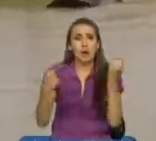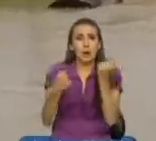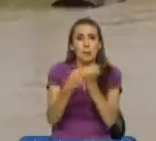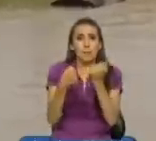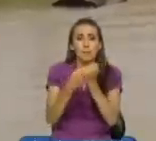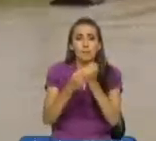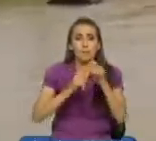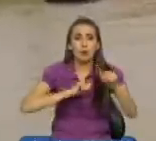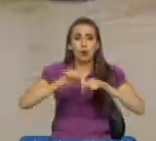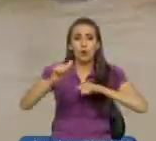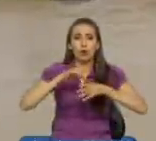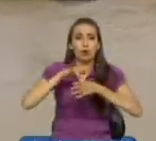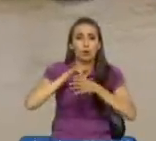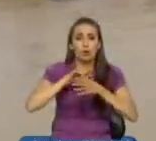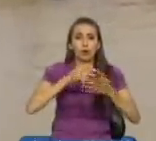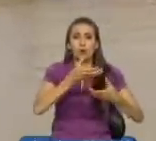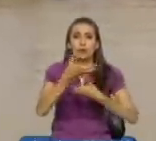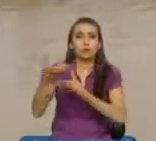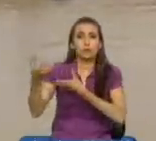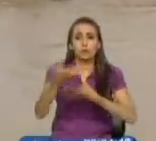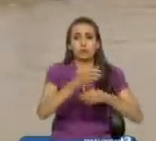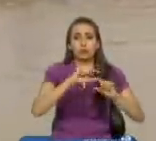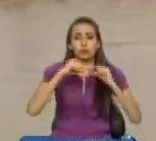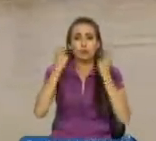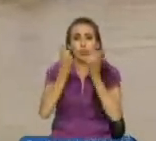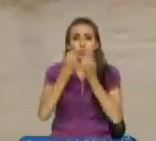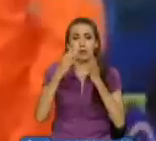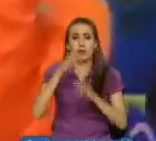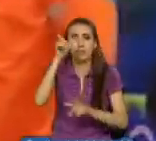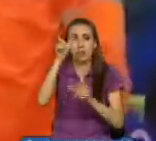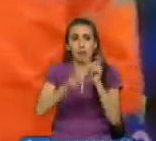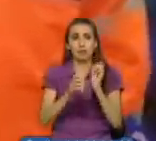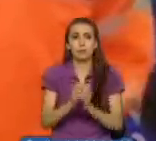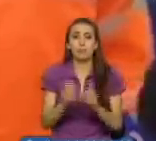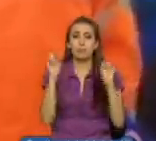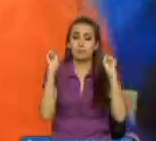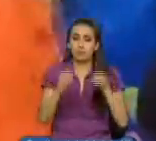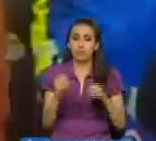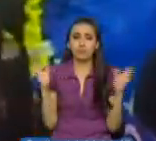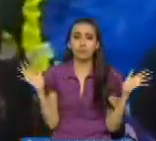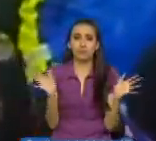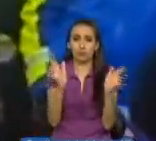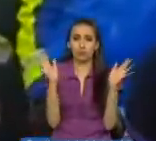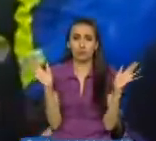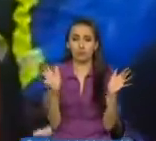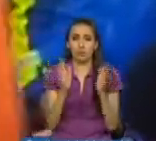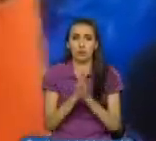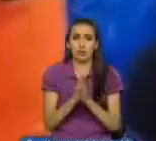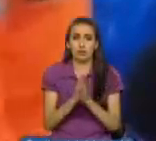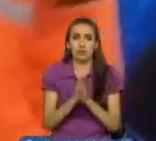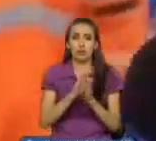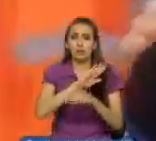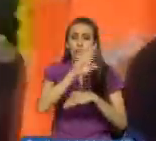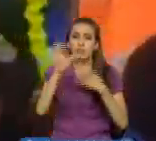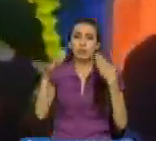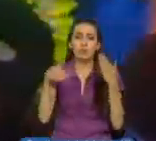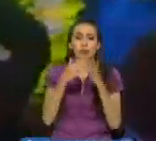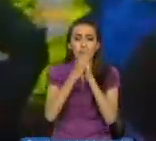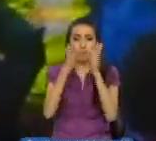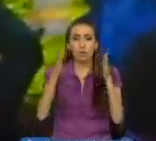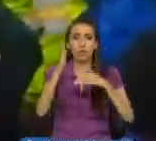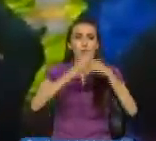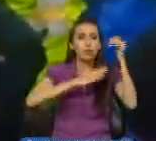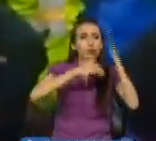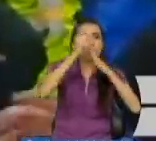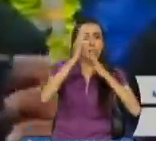personal de gestión de riesgos bomberos fuerzas armadas y población civil Bueno estamos activados las mesas que todas las mesas de infraestructura